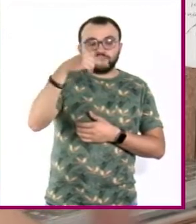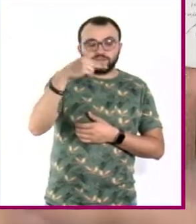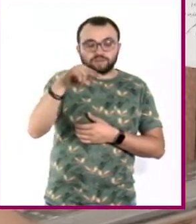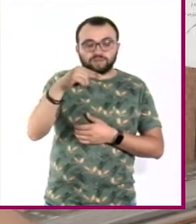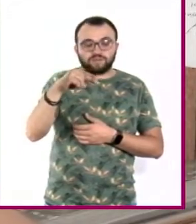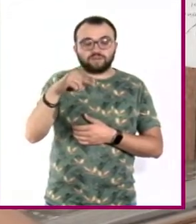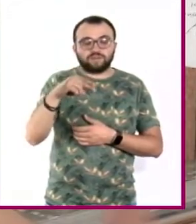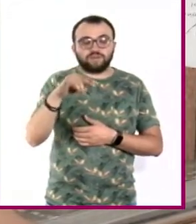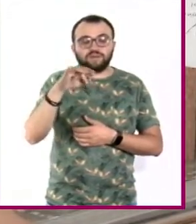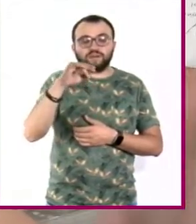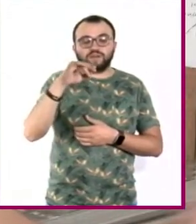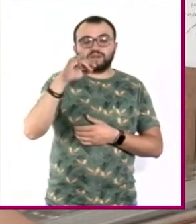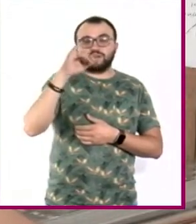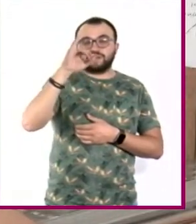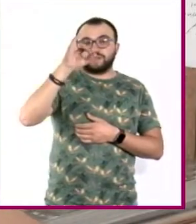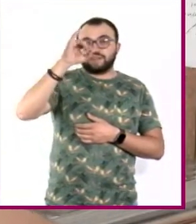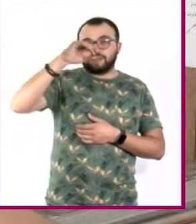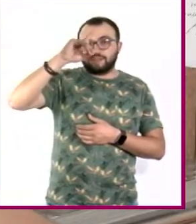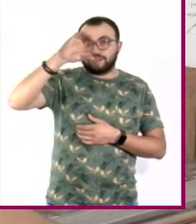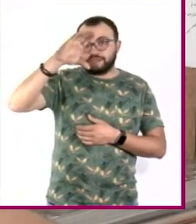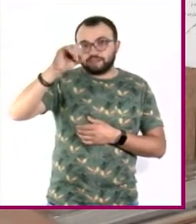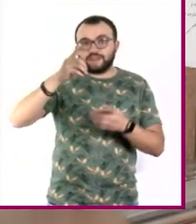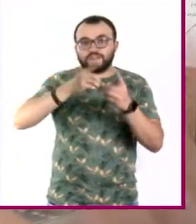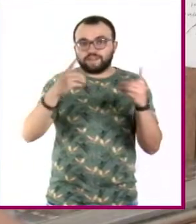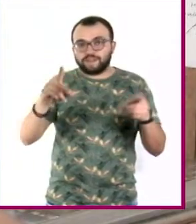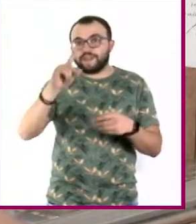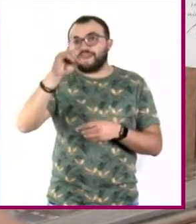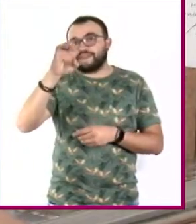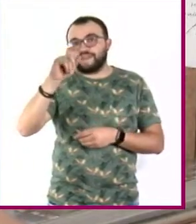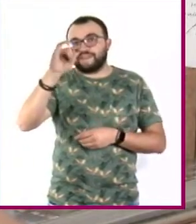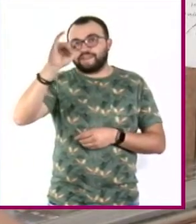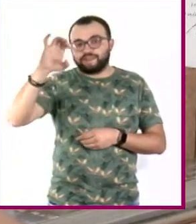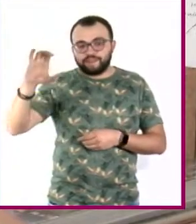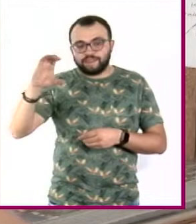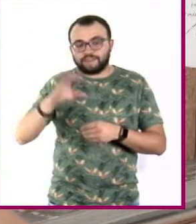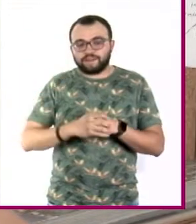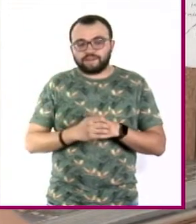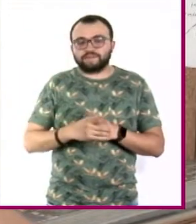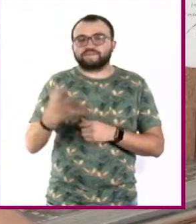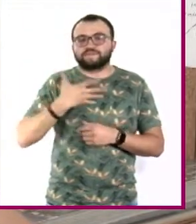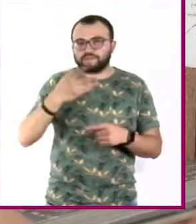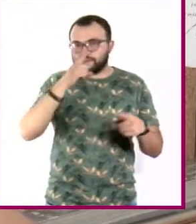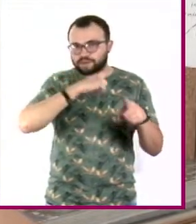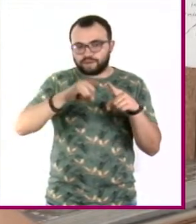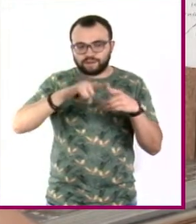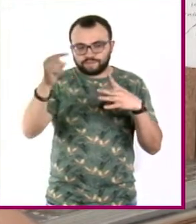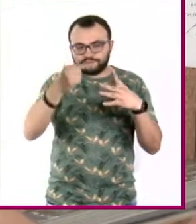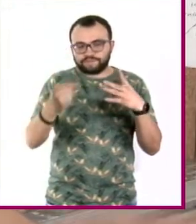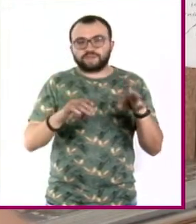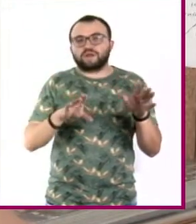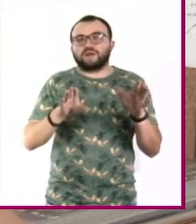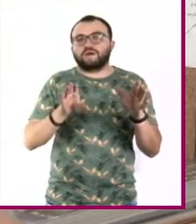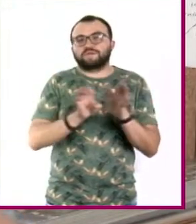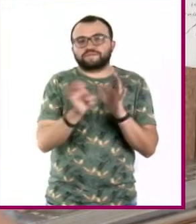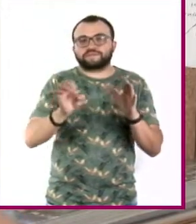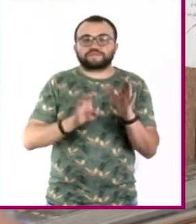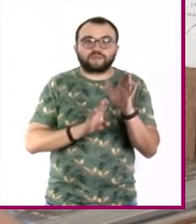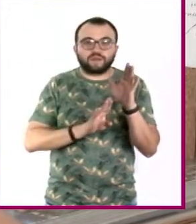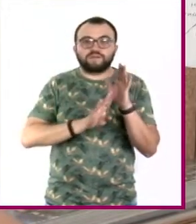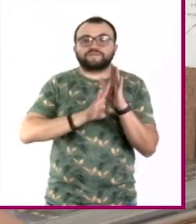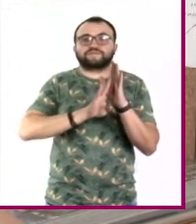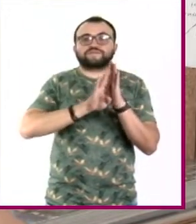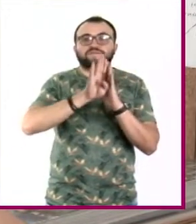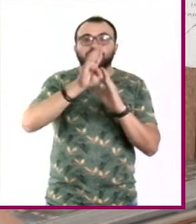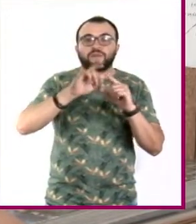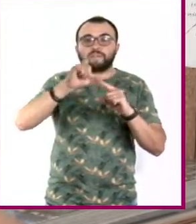conoce como Índice de Desarrollo de las TIC. Este índice incluye varios elementos como el crecimiento de infraestructura de las TIC,